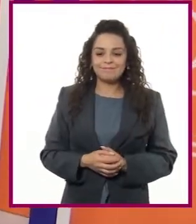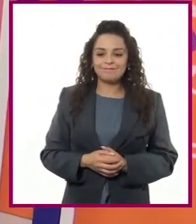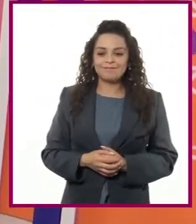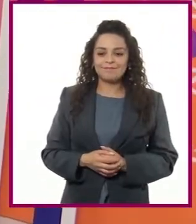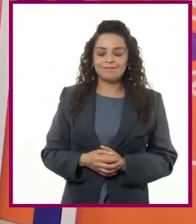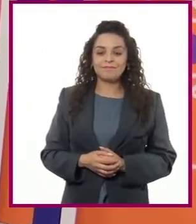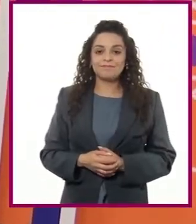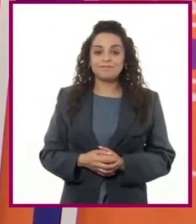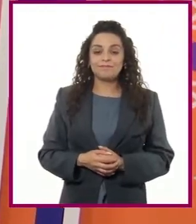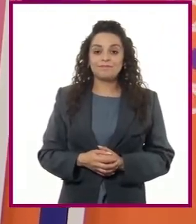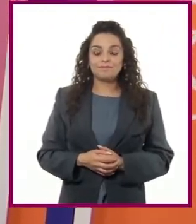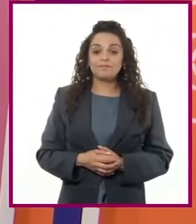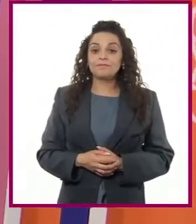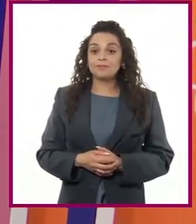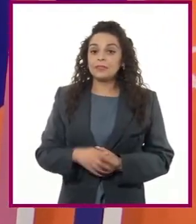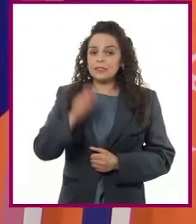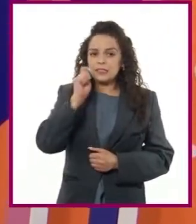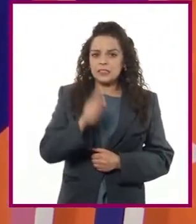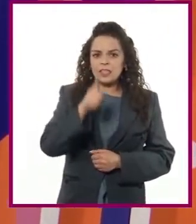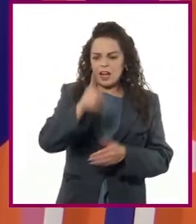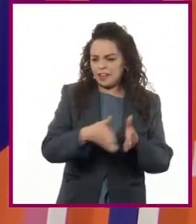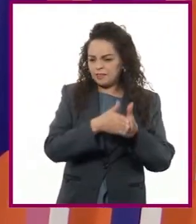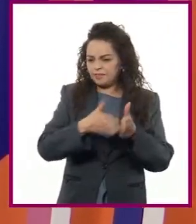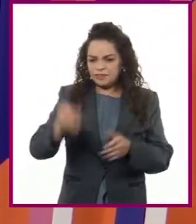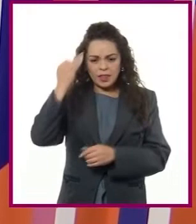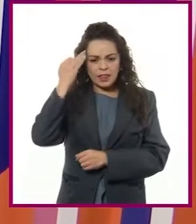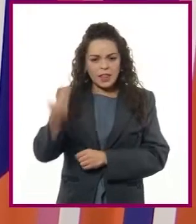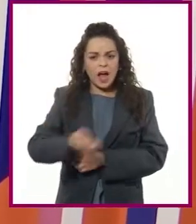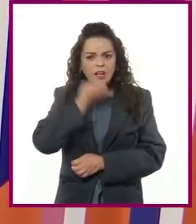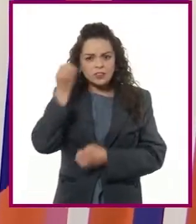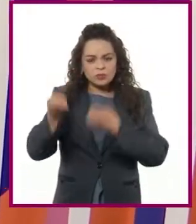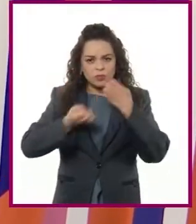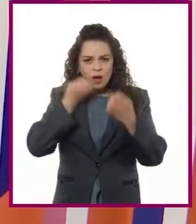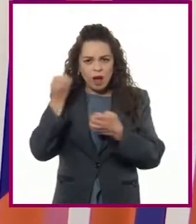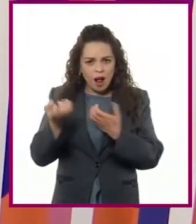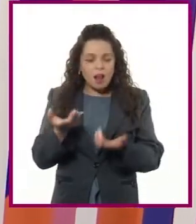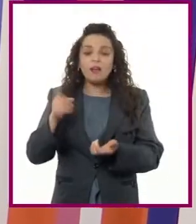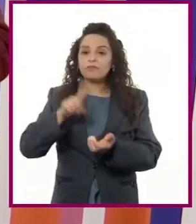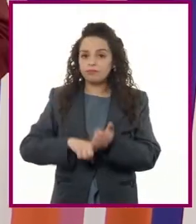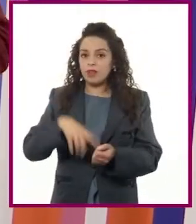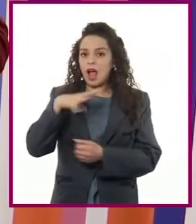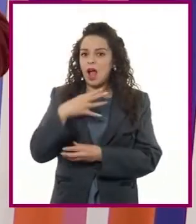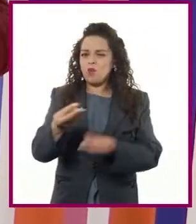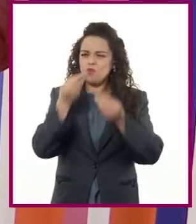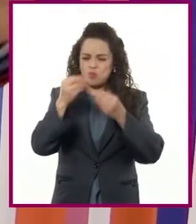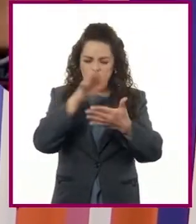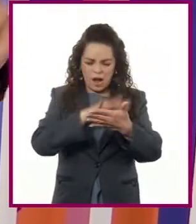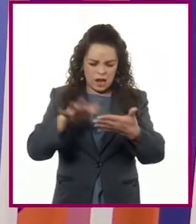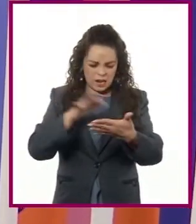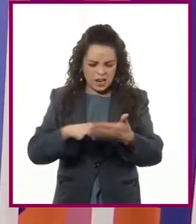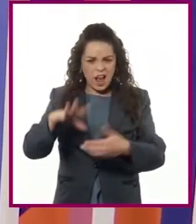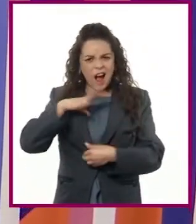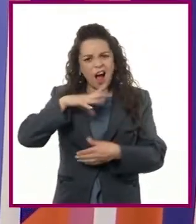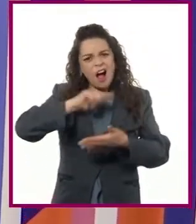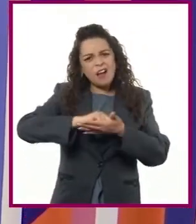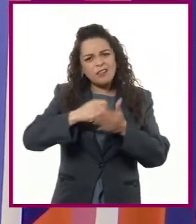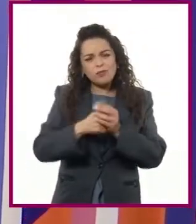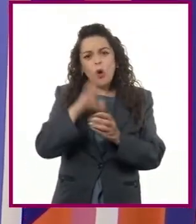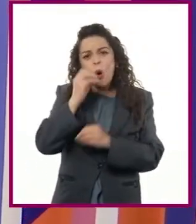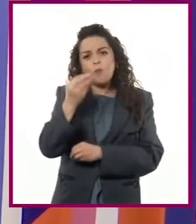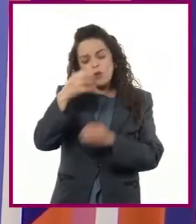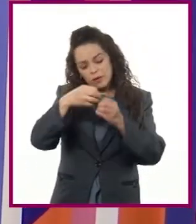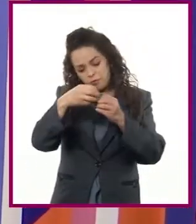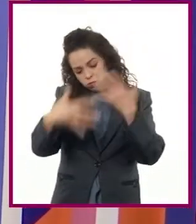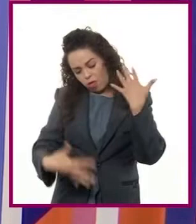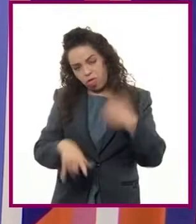Seguramente, durante su vida escolar, han enfrentado a textos que contienen muchos tecnicismos o son muy extensos. Por